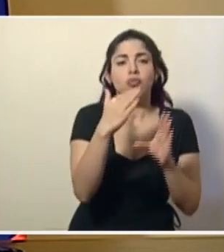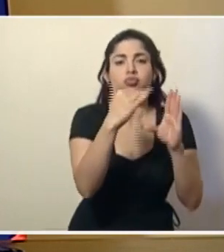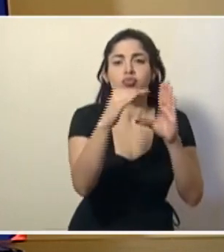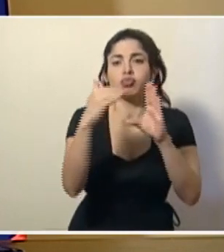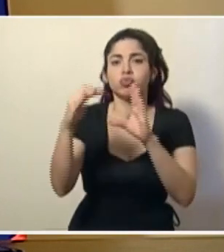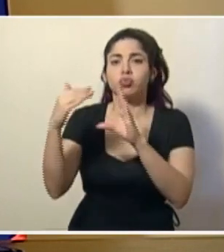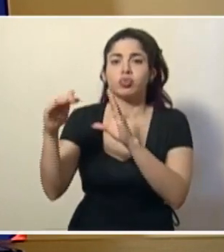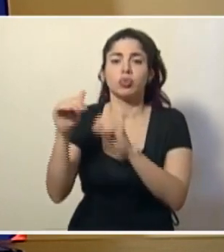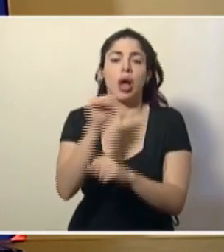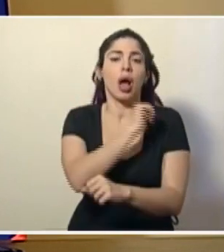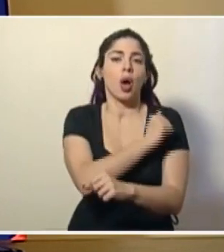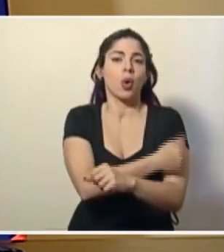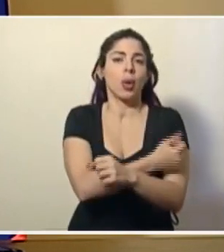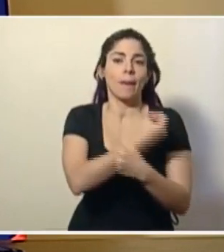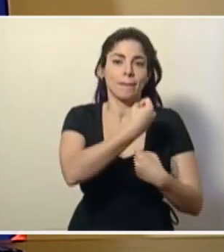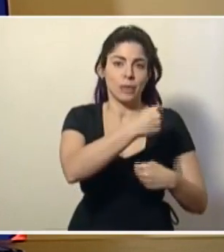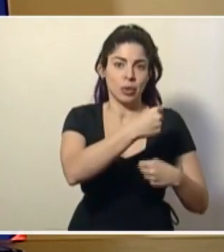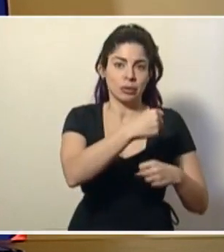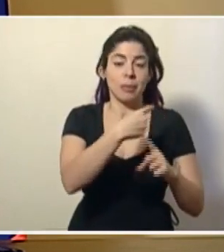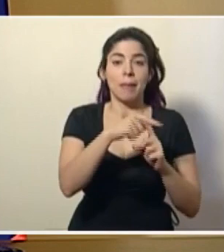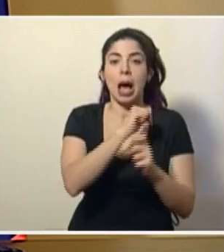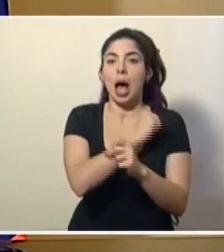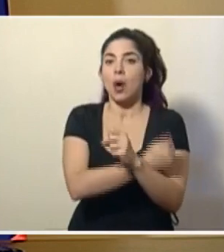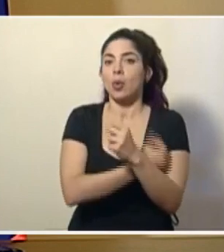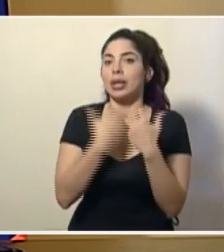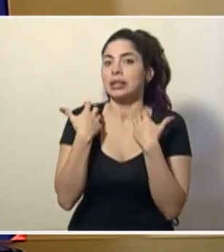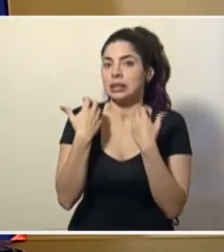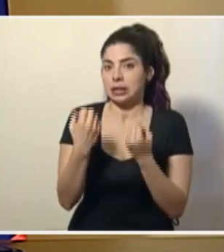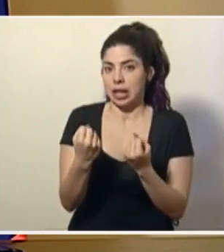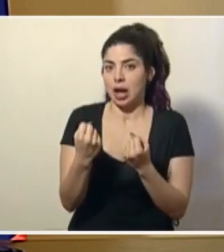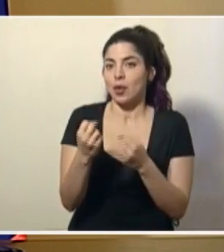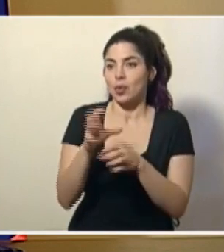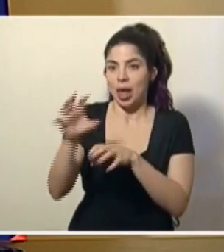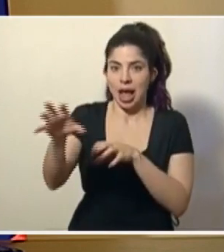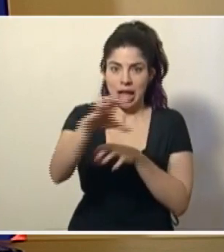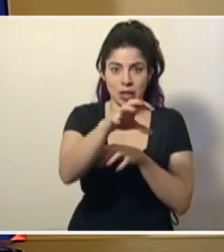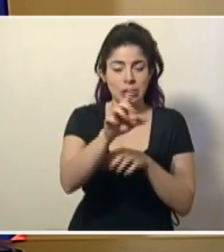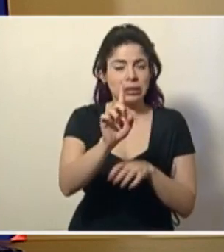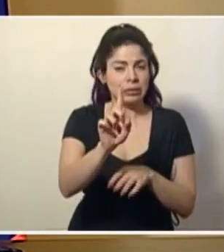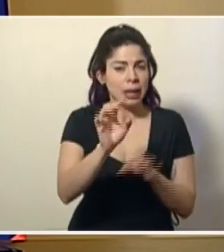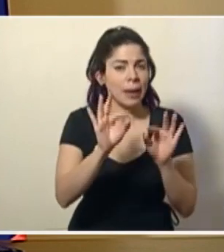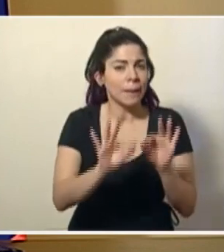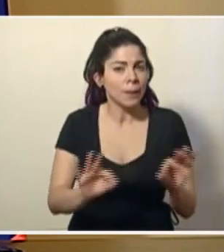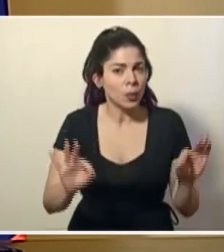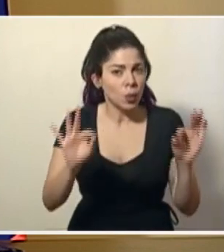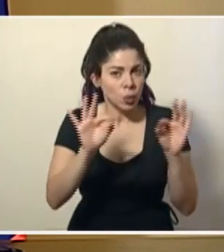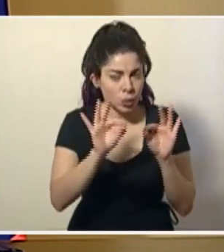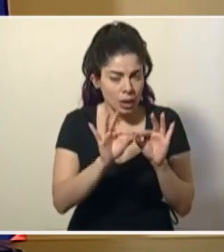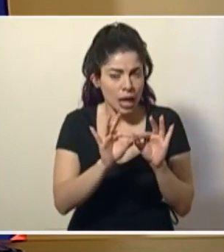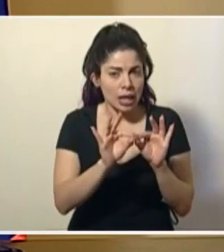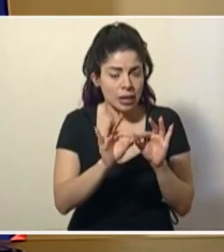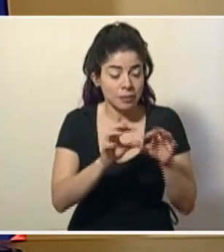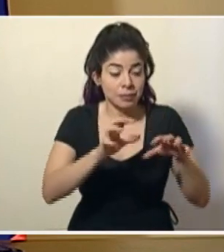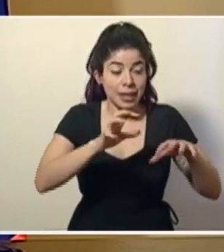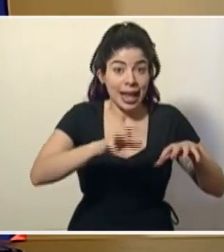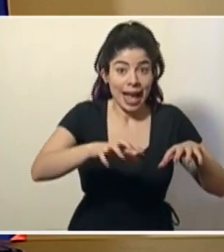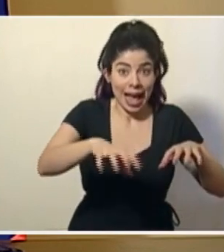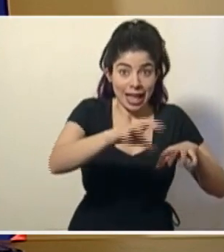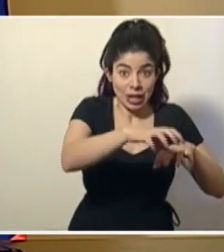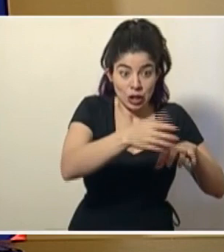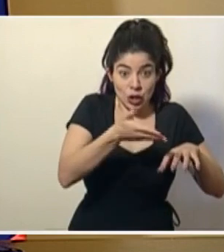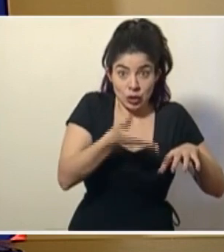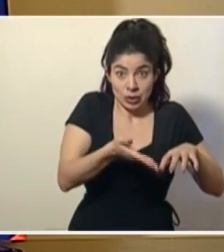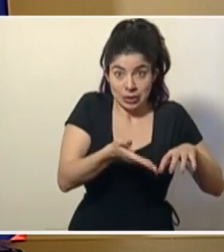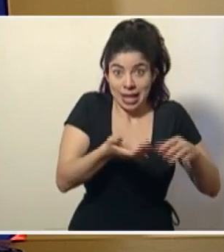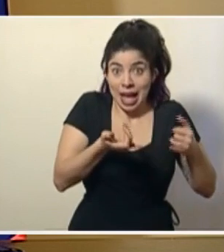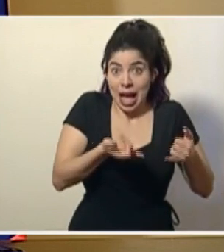diferentes autoridades municipales y las autoridades de salud a nivel cantonal. Es muy importante tanto para los cantones